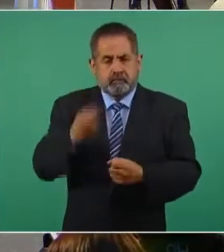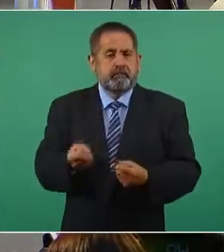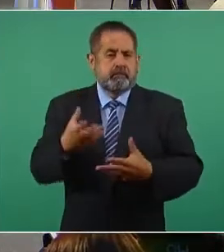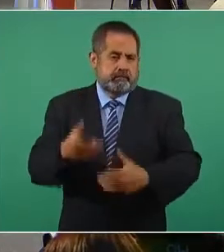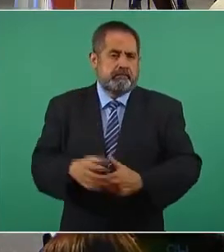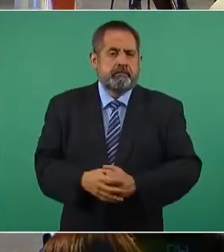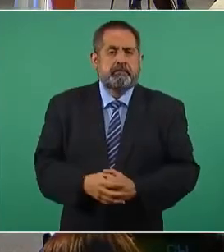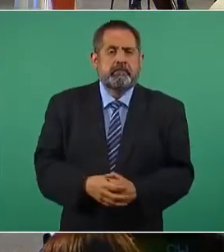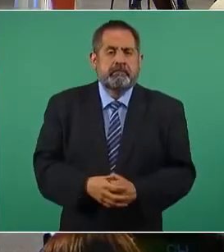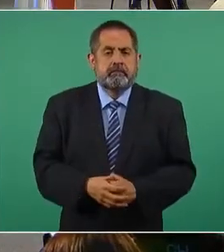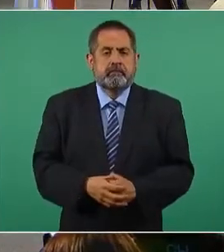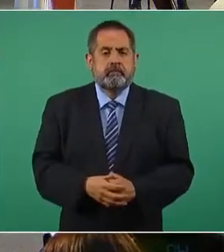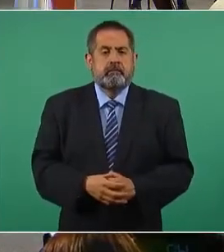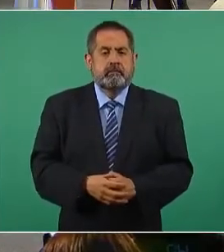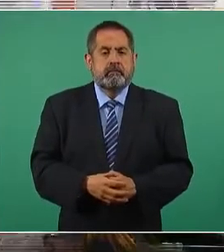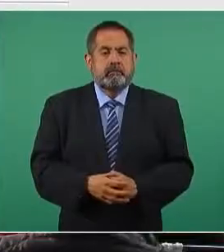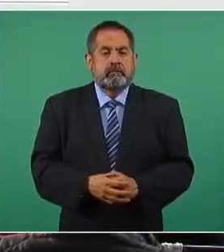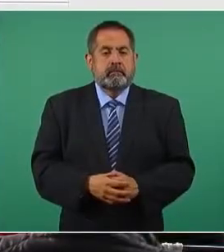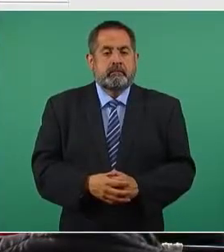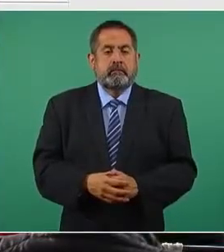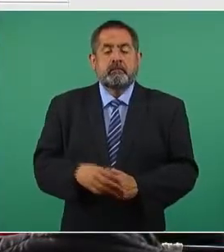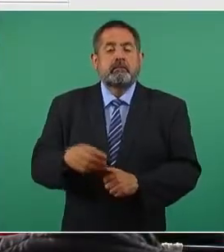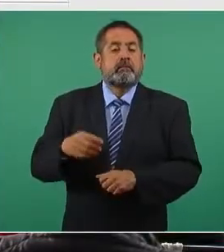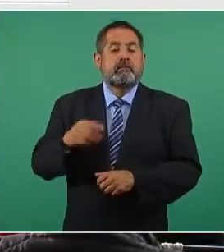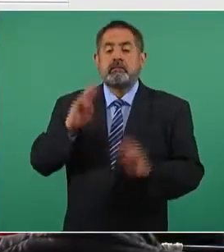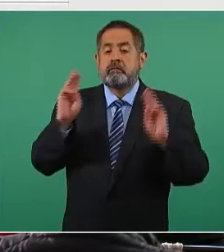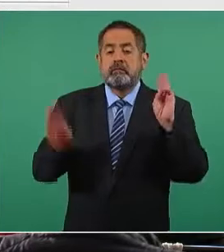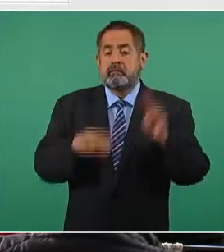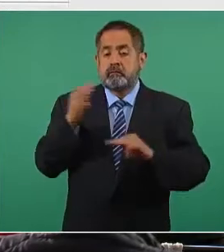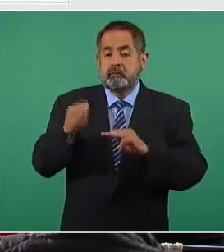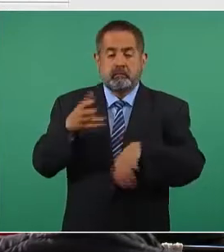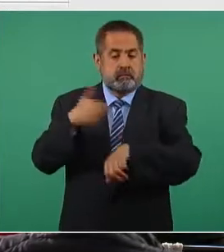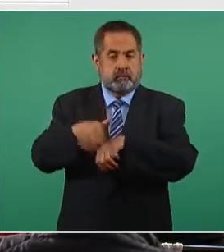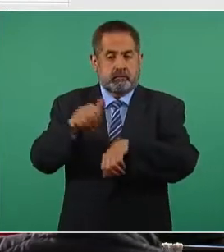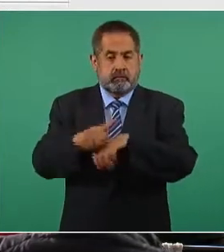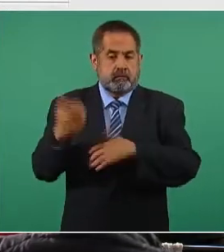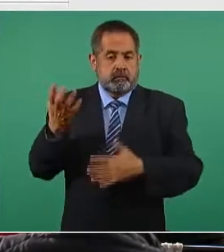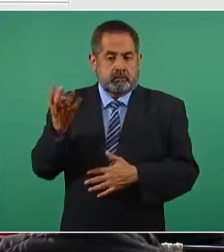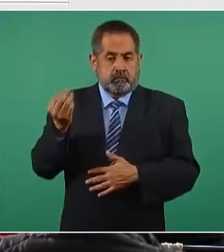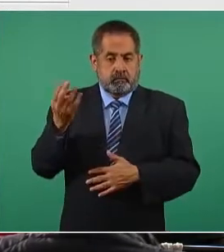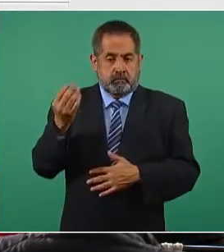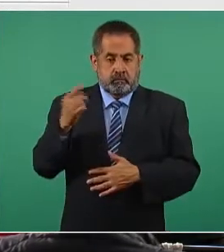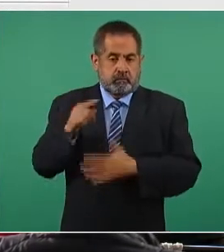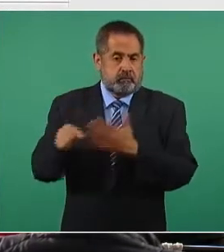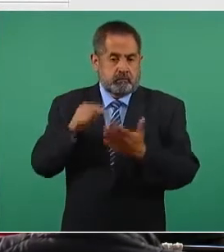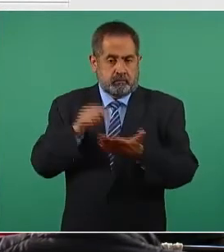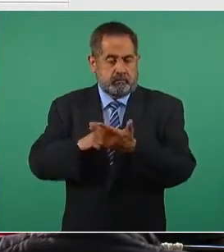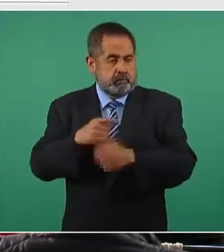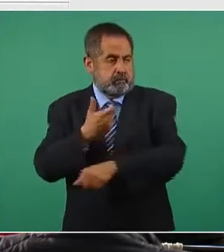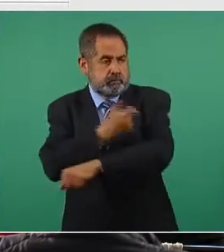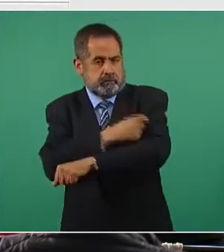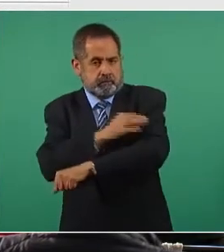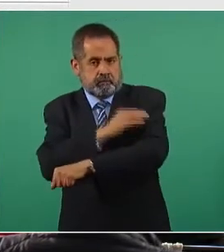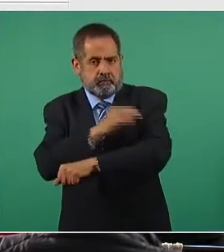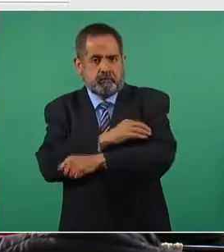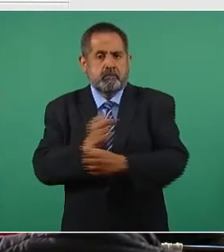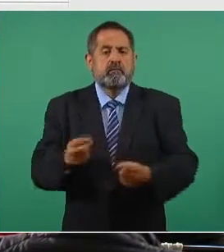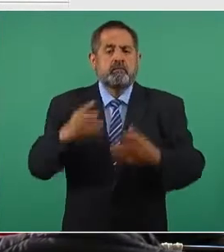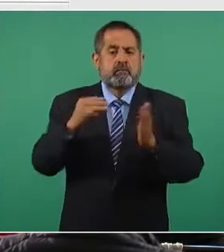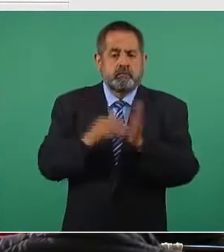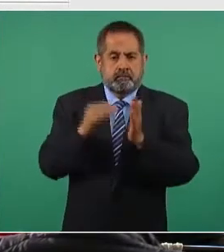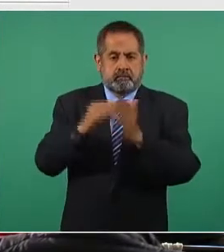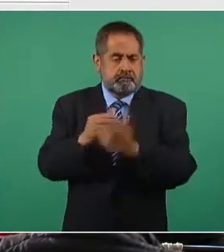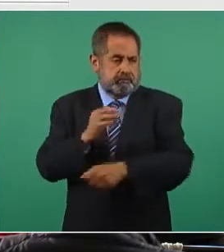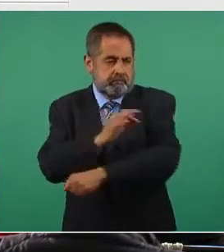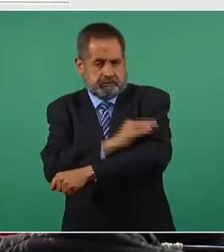favor. Somos el lugar 9 en el mundo en este momento en millones de dosis